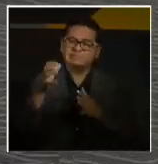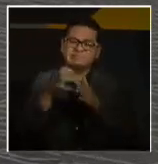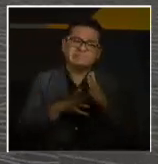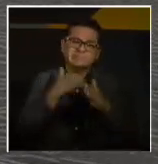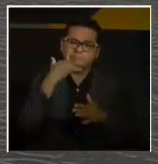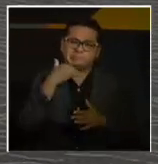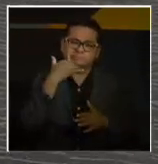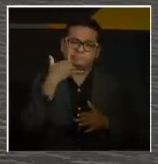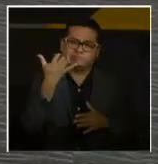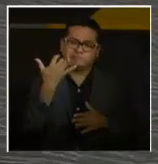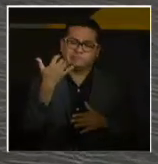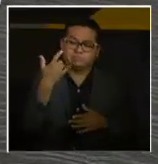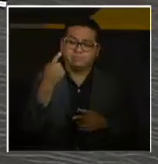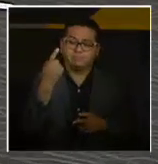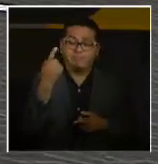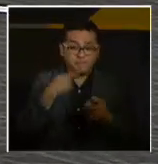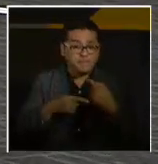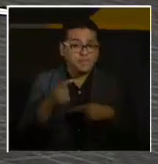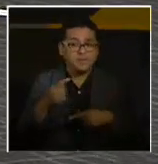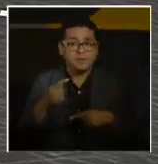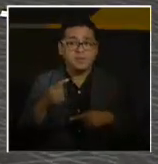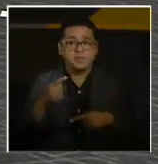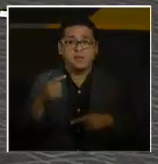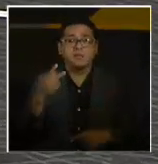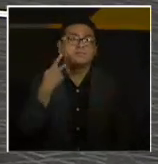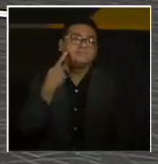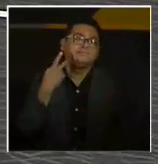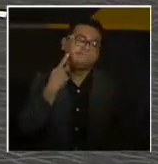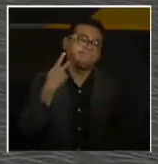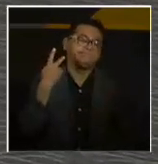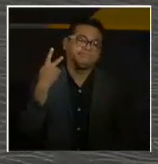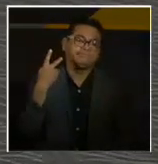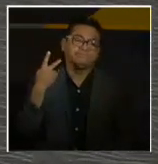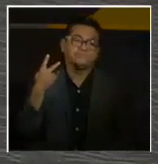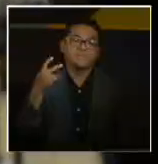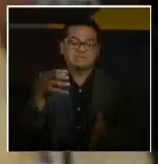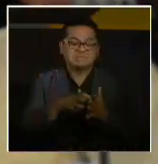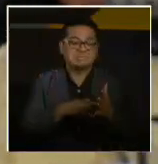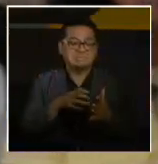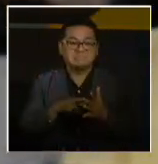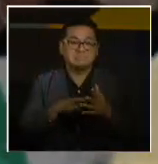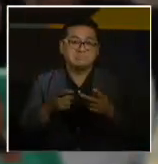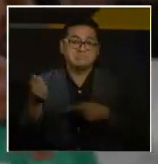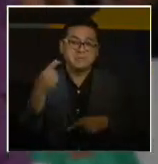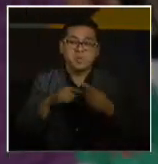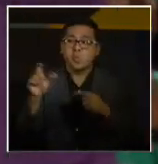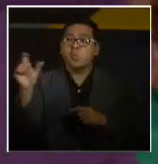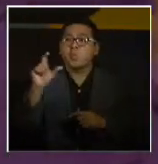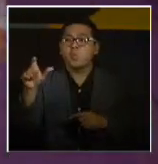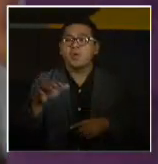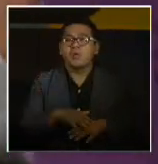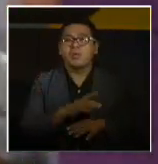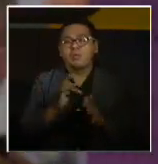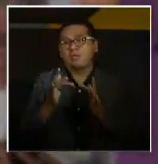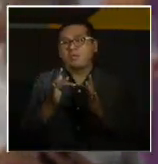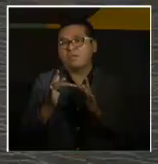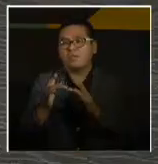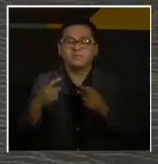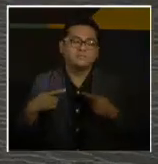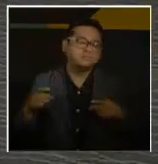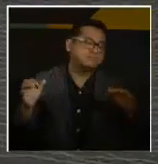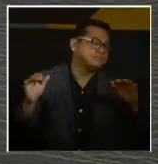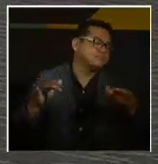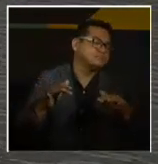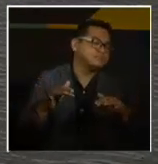corrupción viene del sistema político. La corrupción viene cuando tienen ese contacto con los